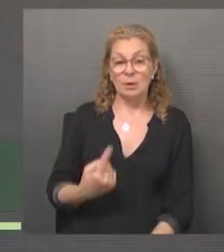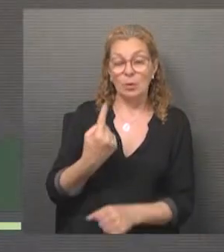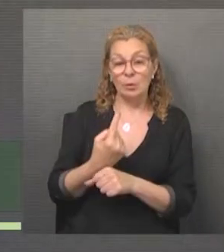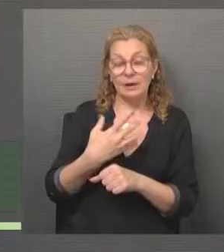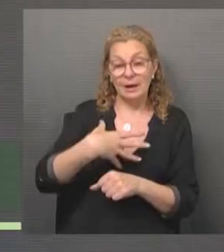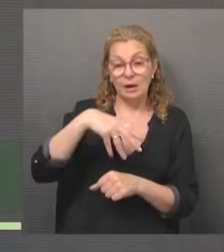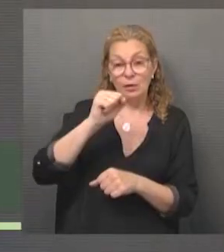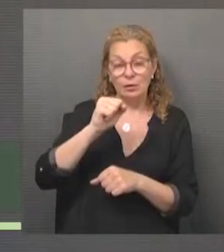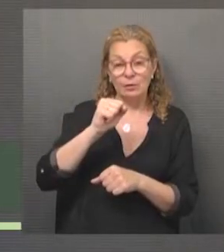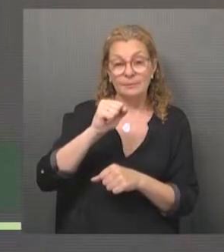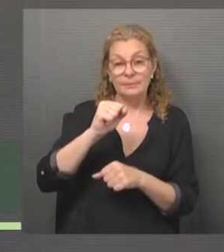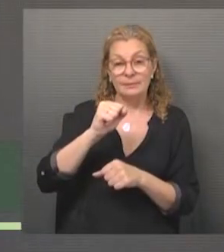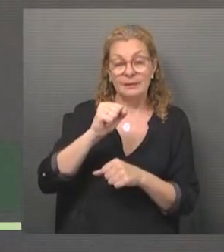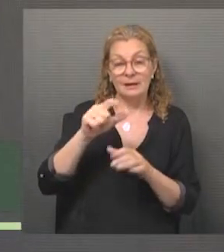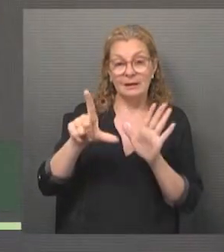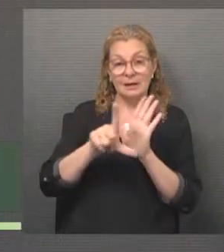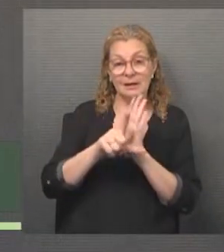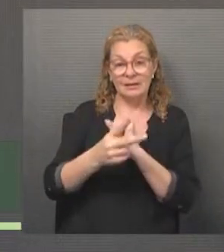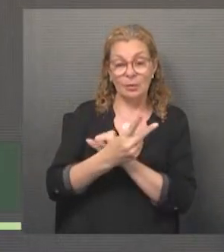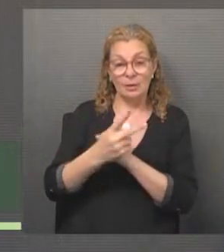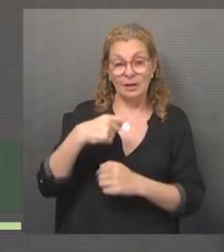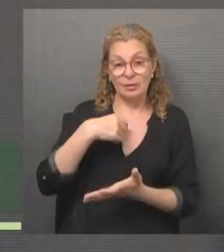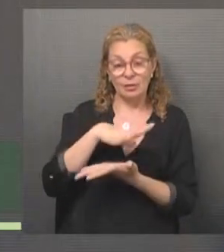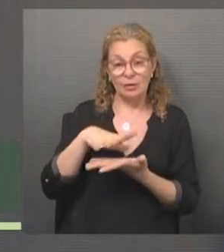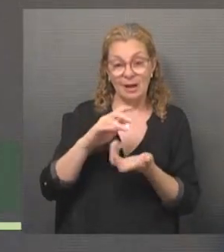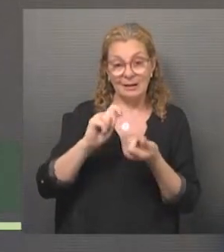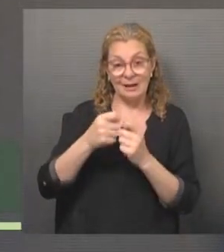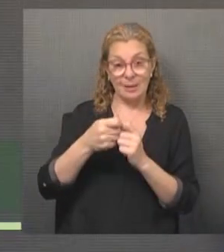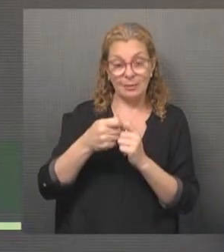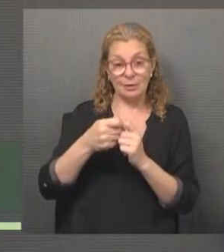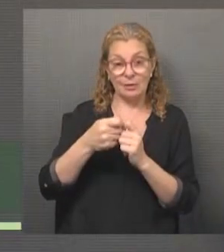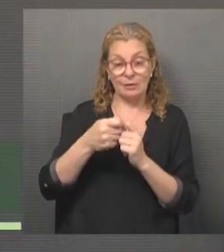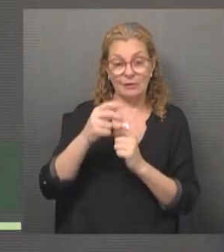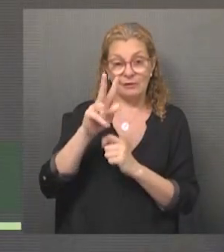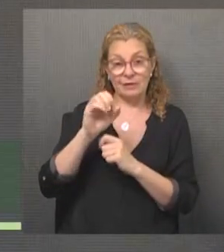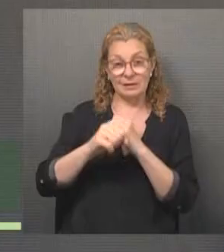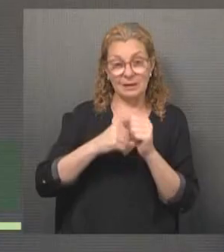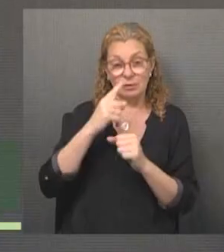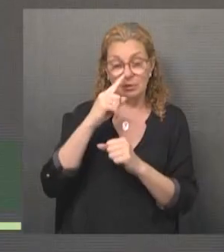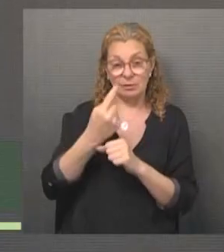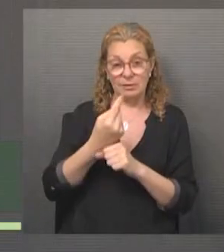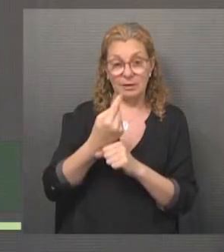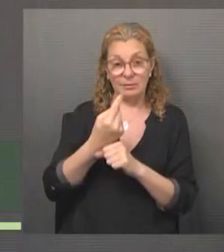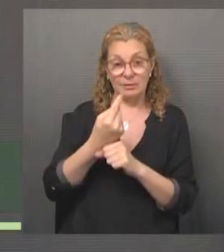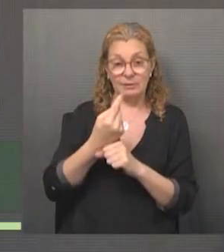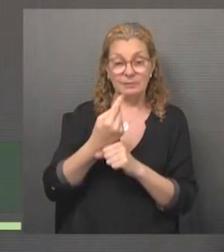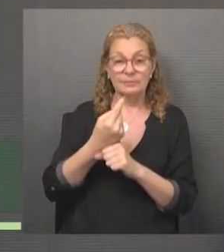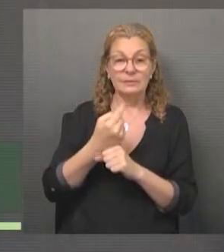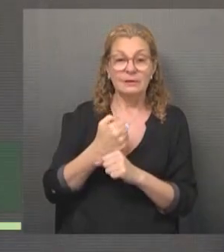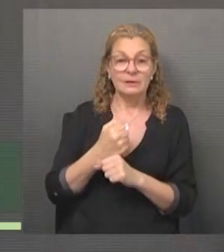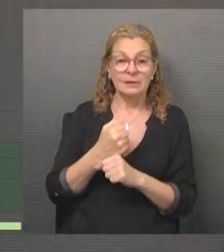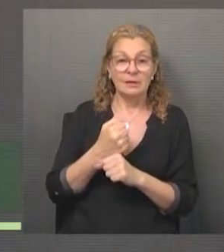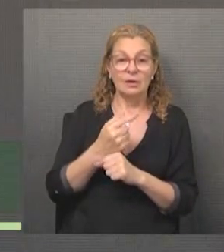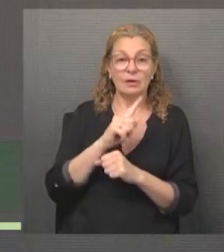logró cerrar fue la ley de seguridad social la reforma de la seguridad social que hace 20 años que era urgente y nadie lo hacía